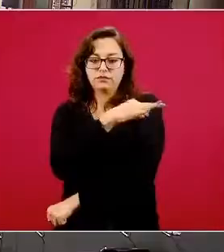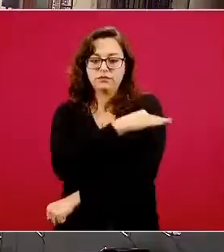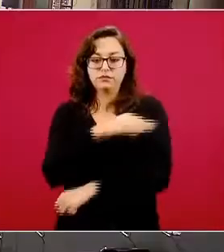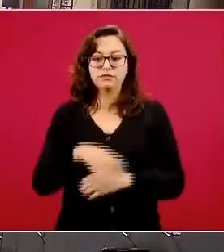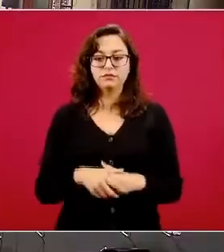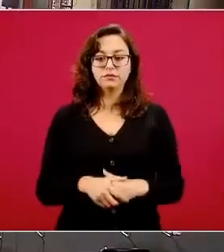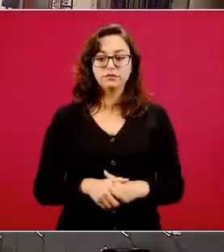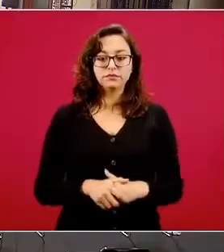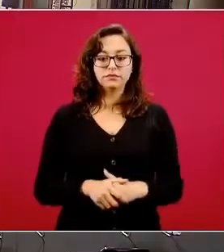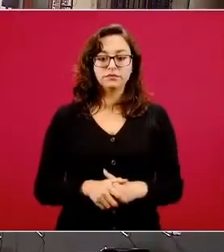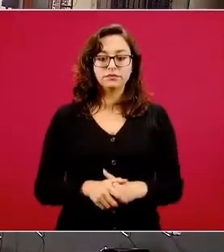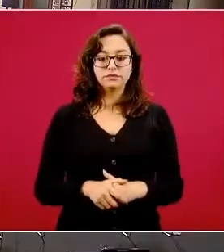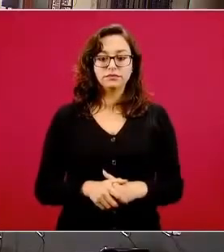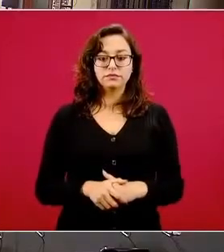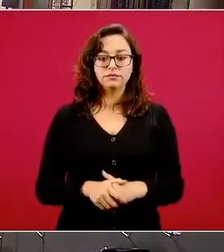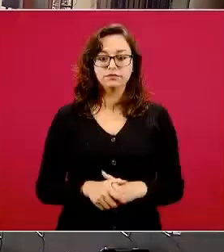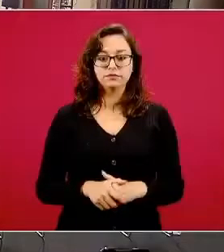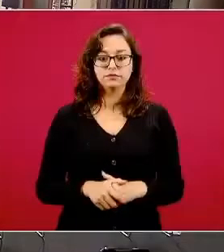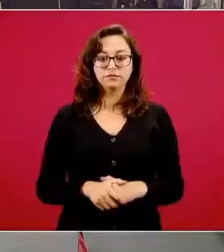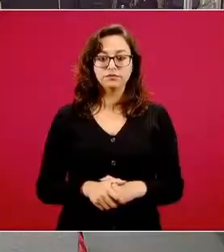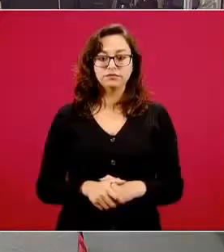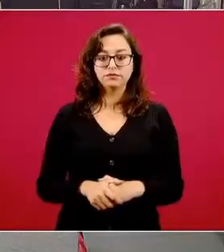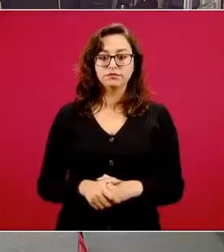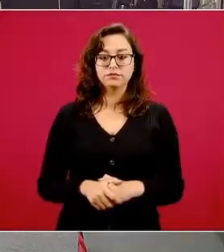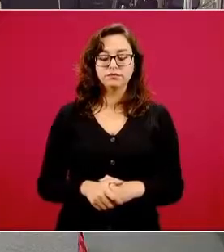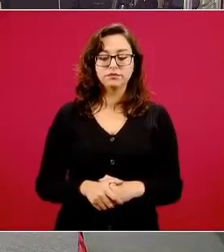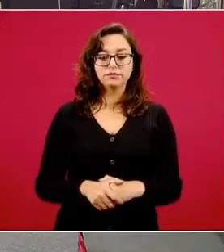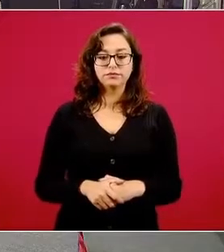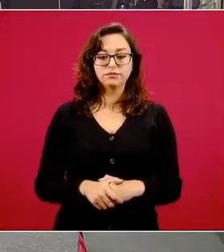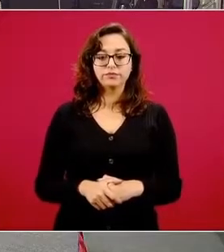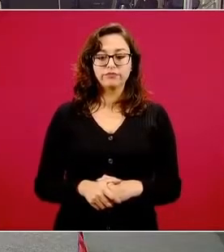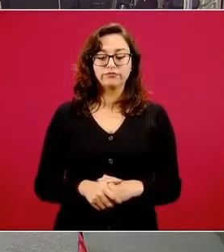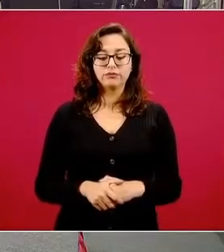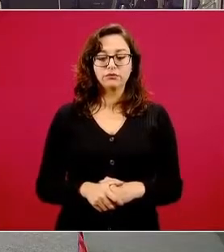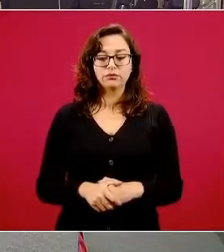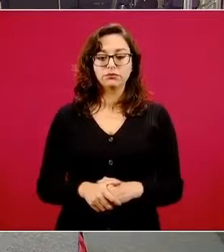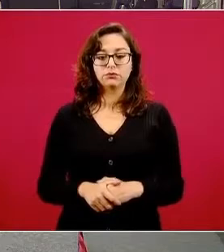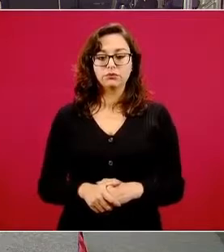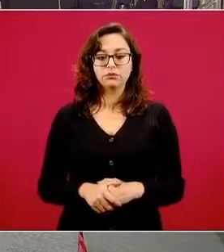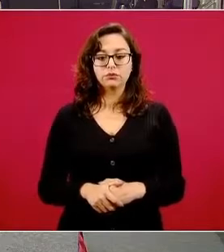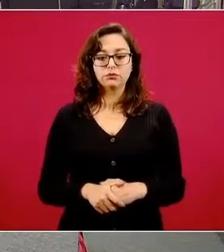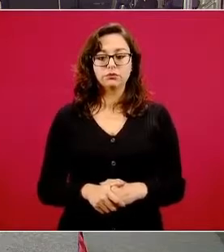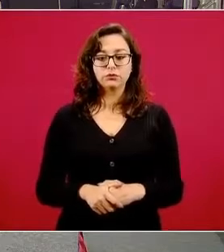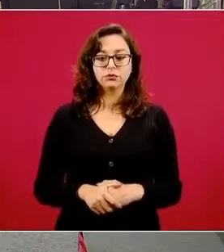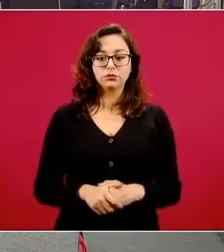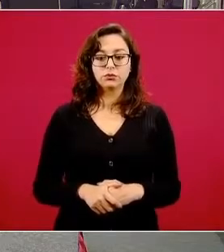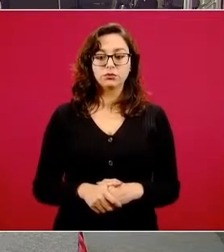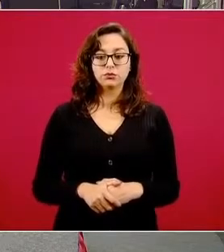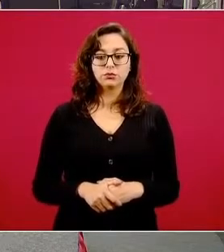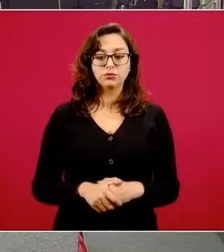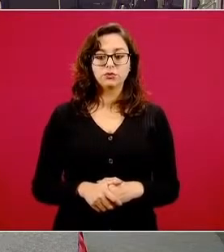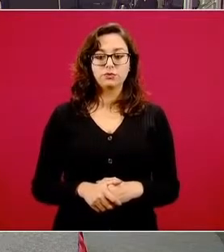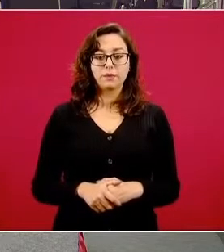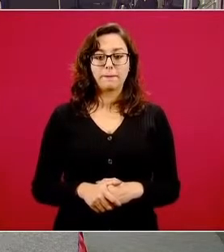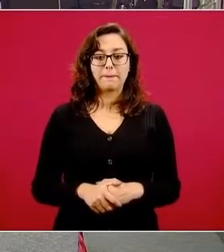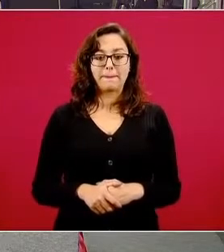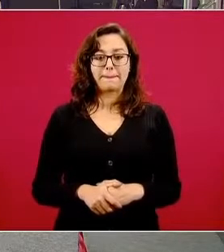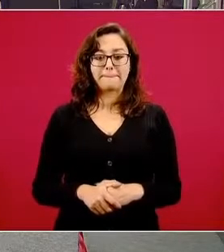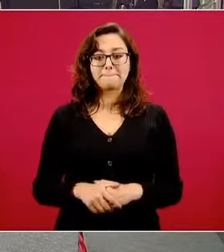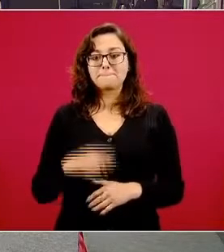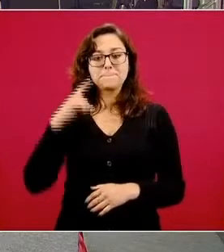Para que el personal médico y de salud sean los primeros en recibir la vacuna, ¿no?